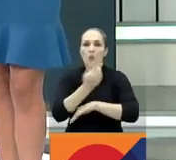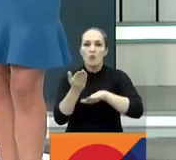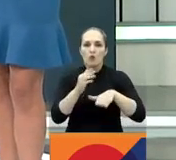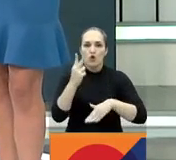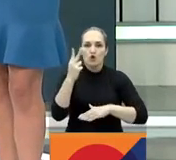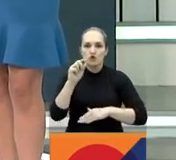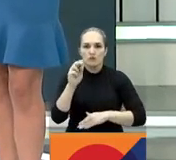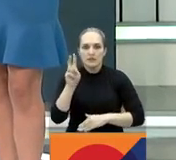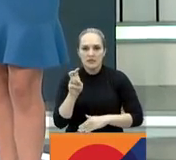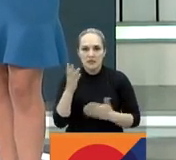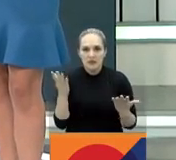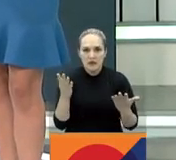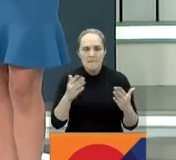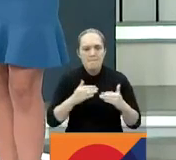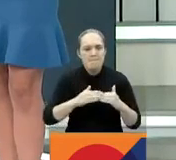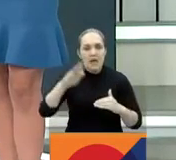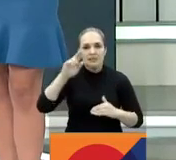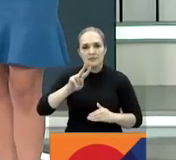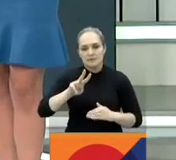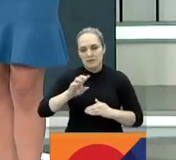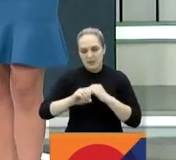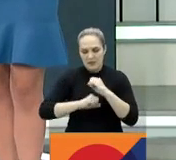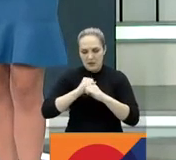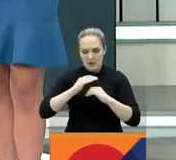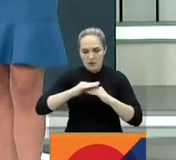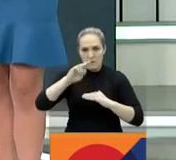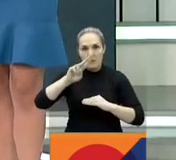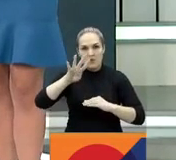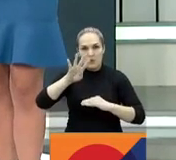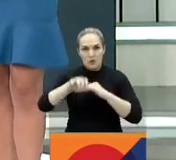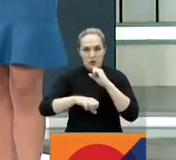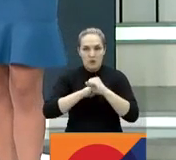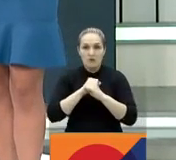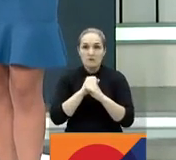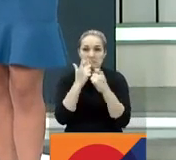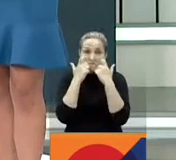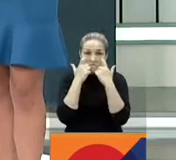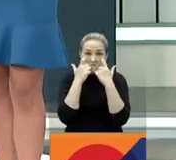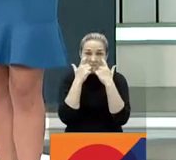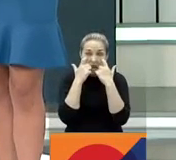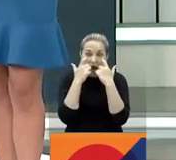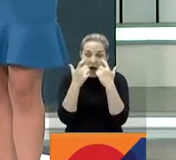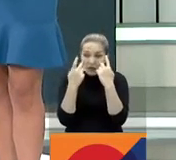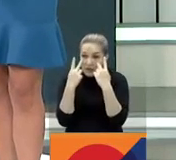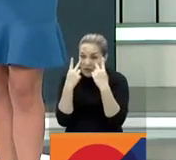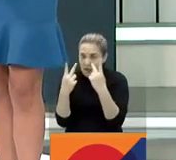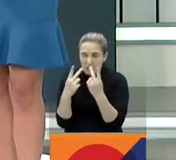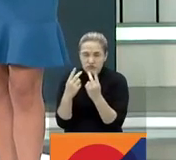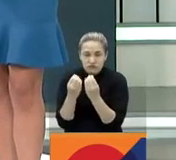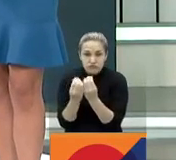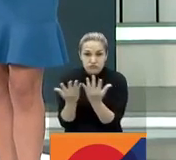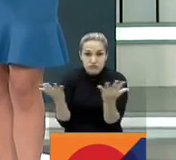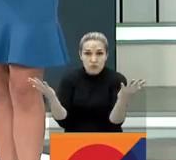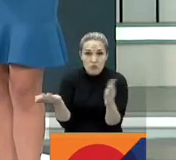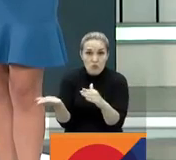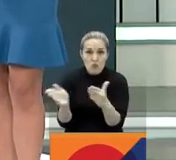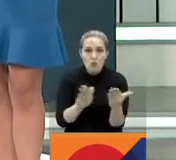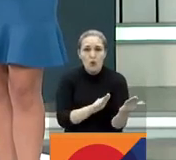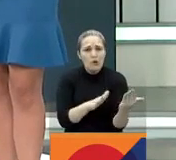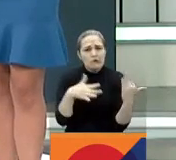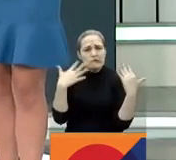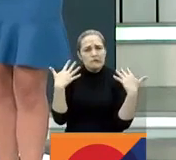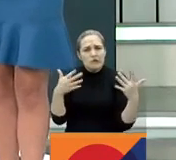mujeres entre los 20 y los 24 años. Las cifras son alarmantes precisamente, Lina, y es que el total de